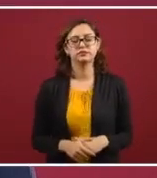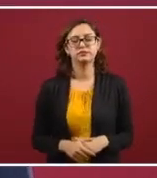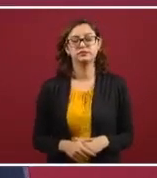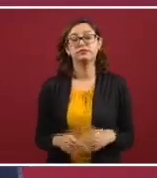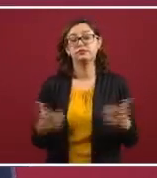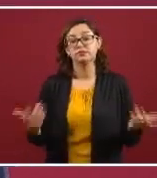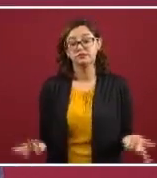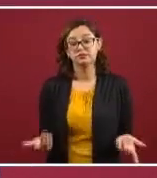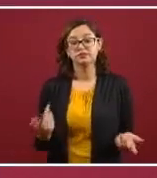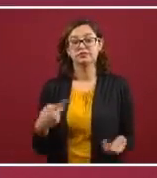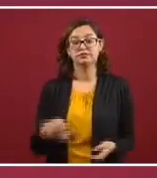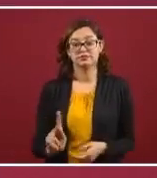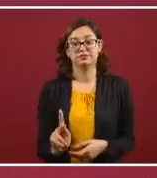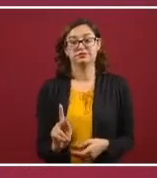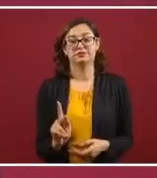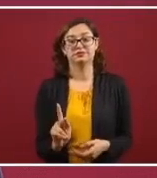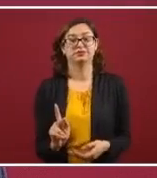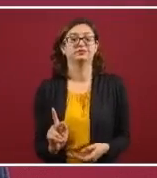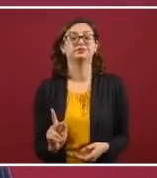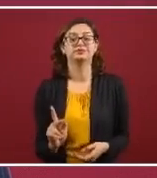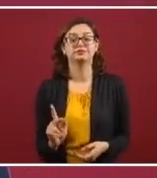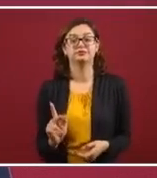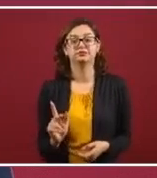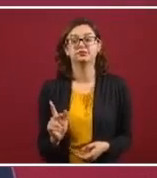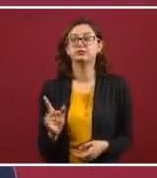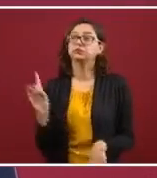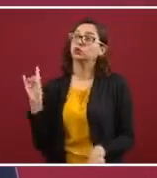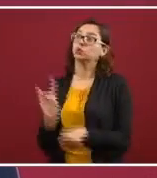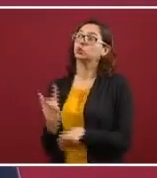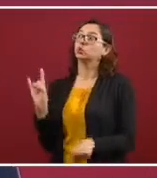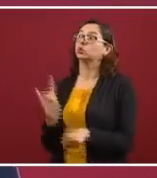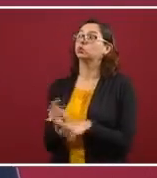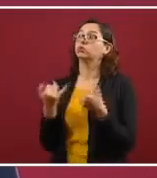más que se disfrazan de independientes.